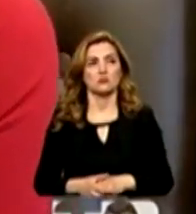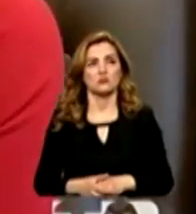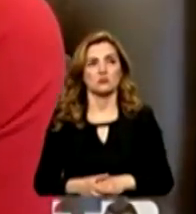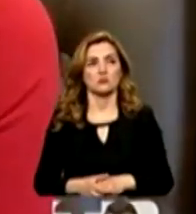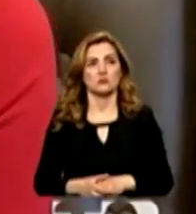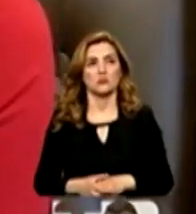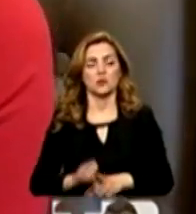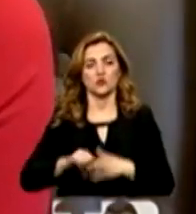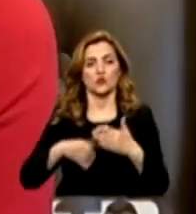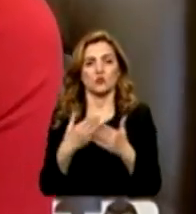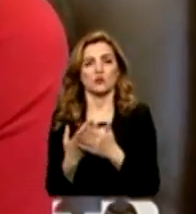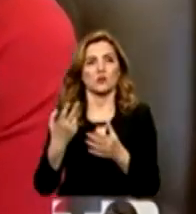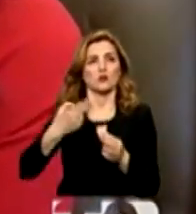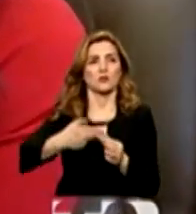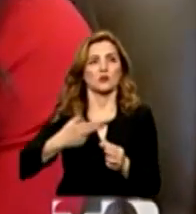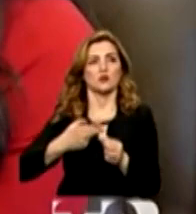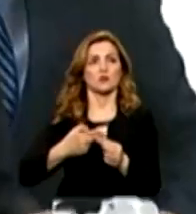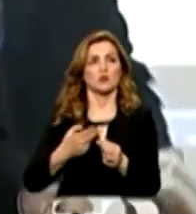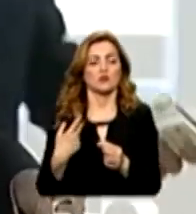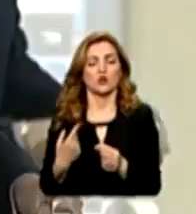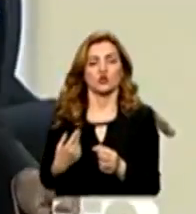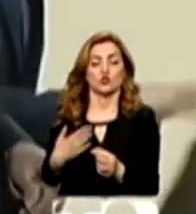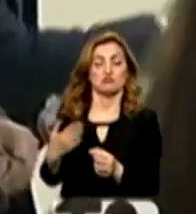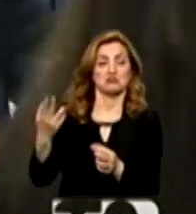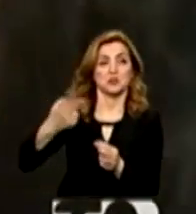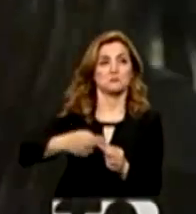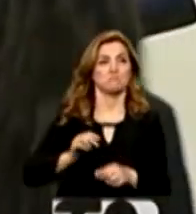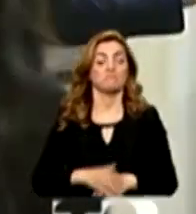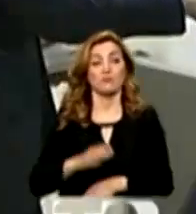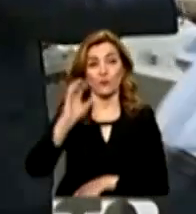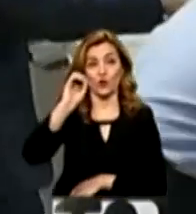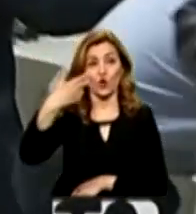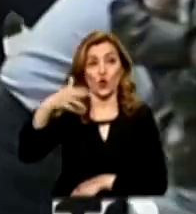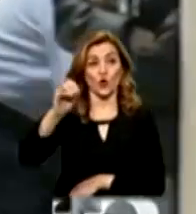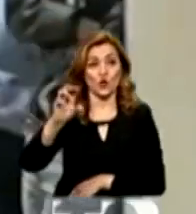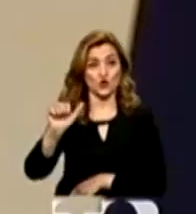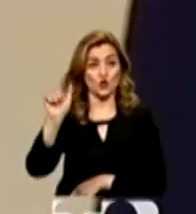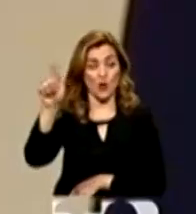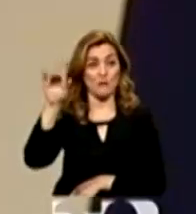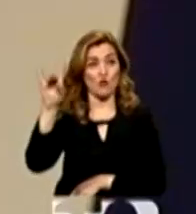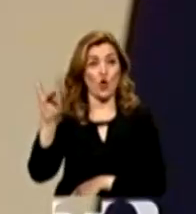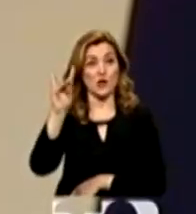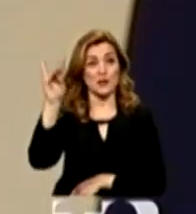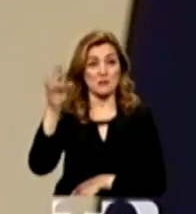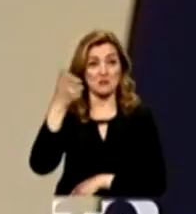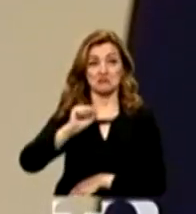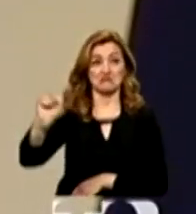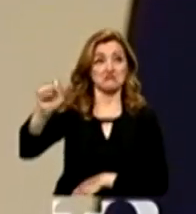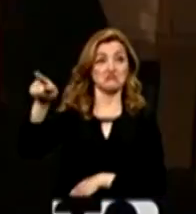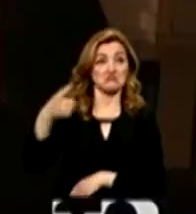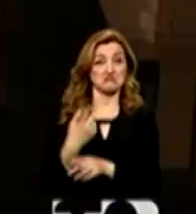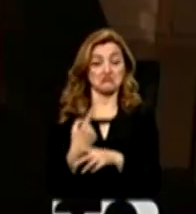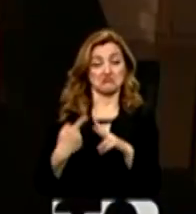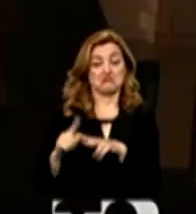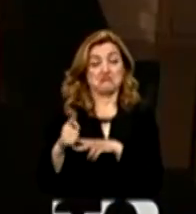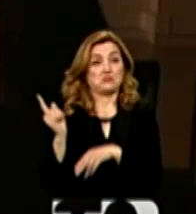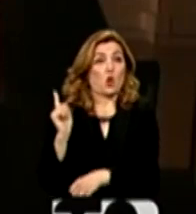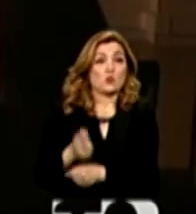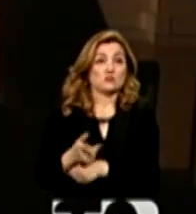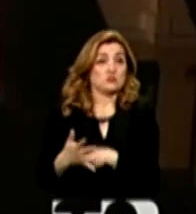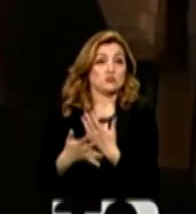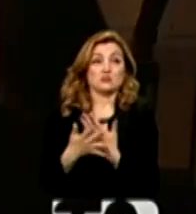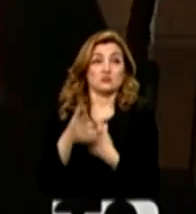No puedo justificar ese hecho porque no intervine yo. El caso de Carlos Ochoa, ahora prófugo en Bolivia. La fiscal general dice que se pidió la prisión